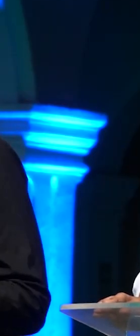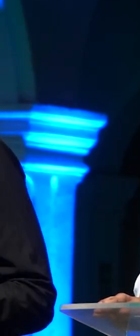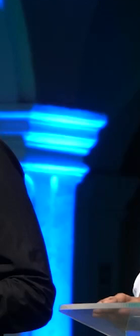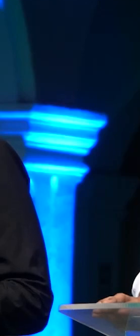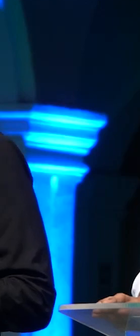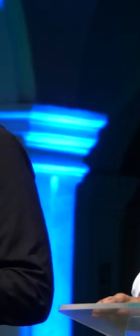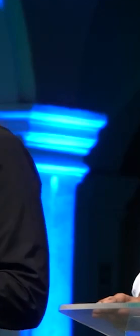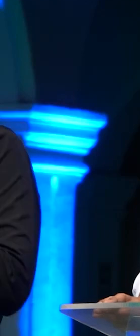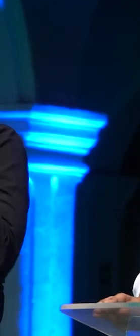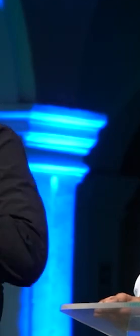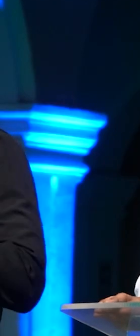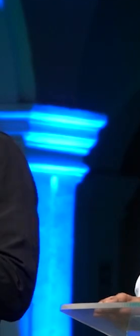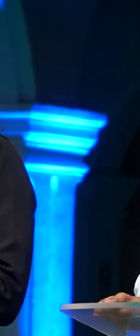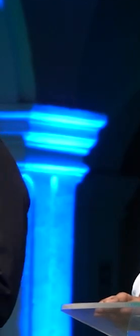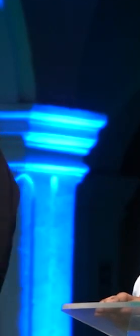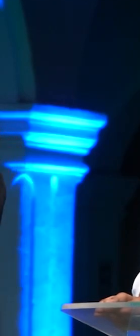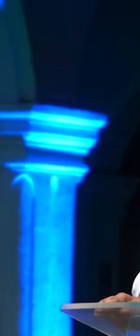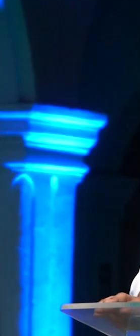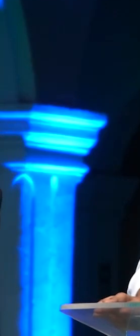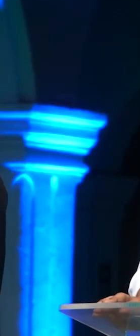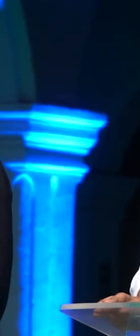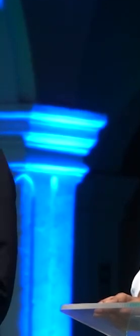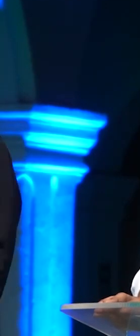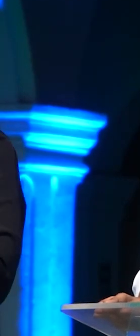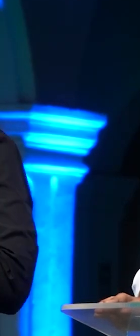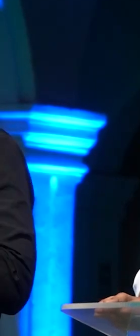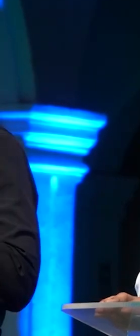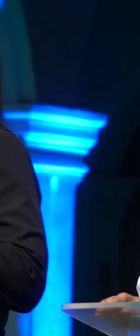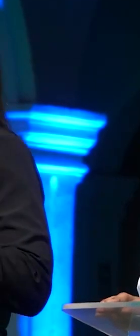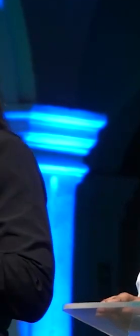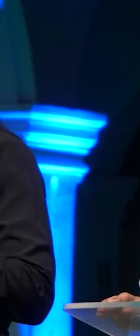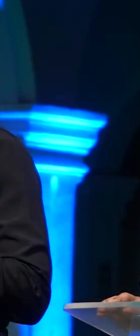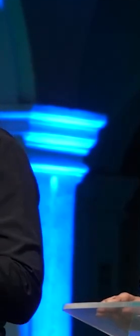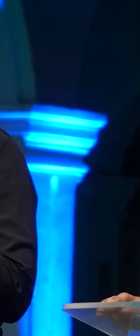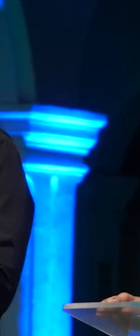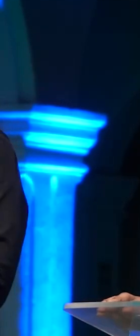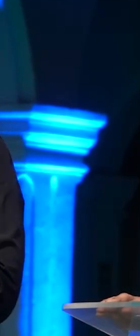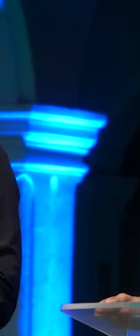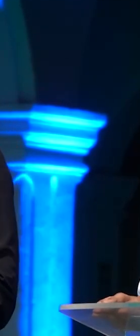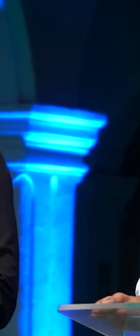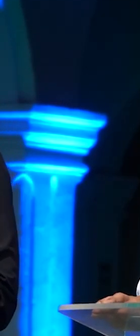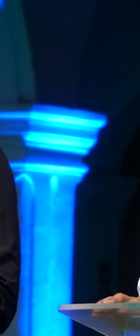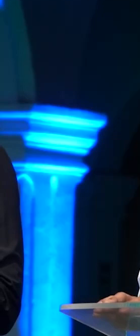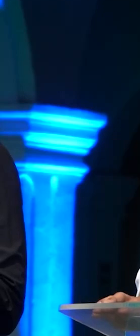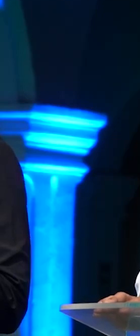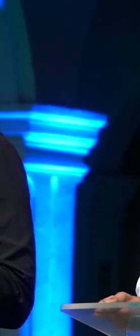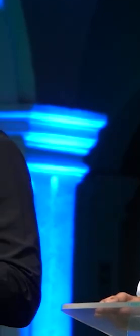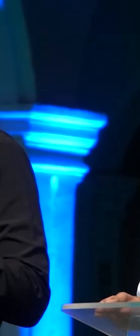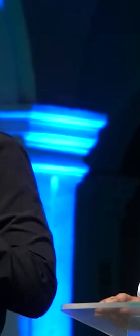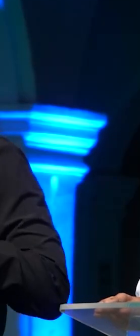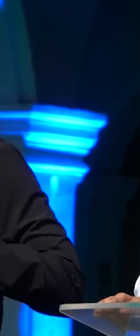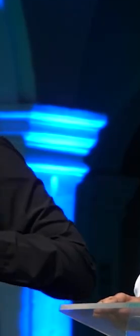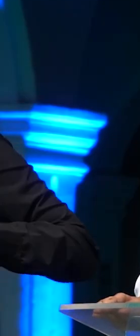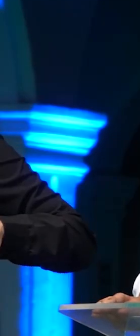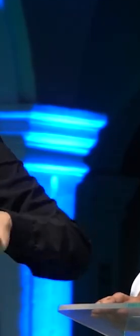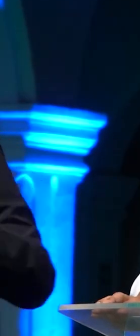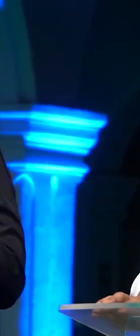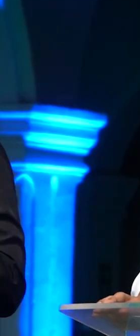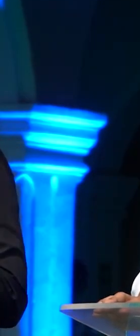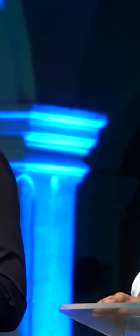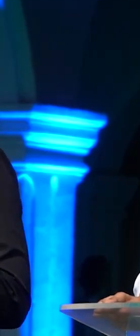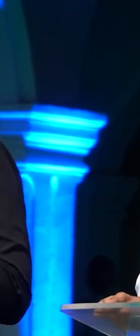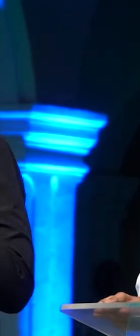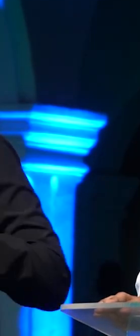ecosistema de Boston atraviesa toda la ciudad, pero también hay mucha desigualdad y pobreza alrededor. Lo mismo sucede en la